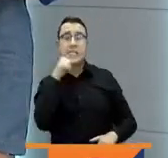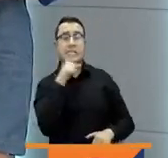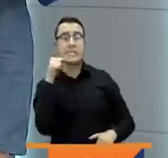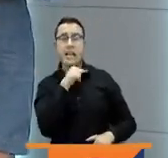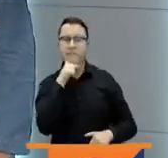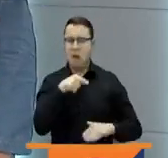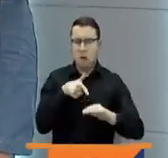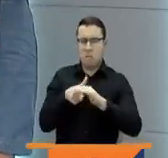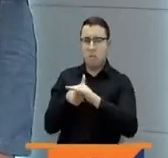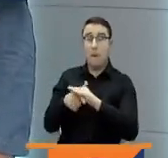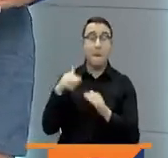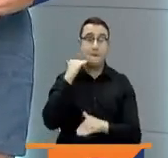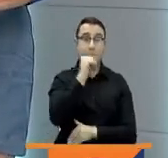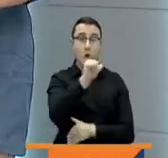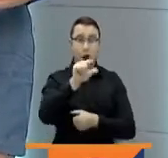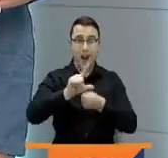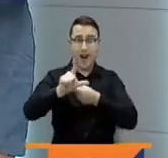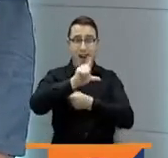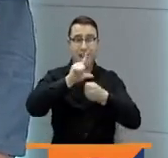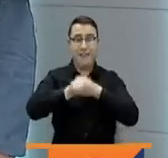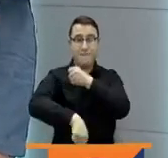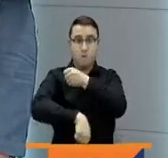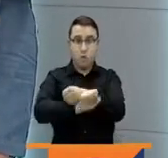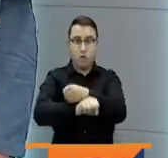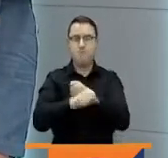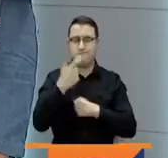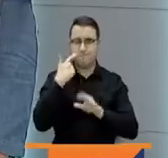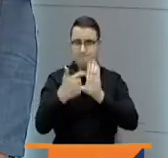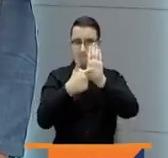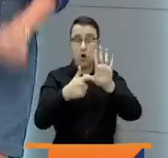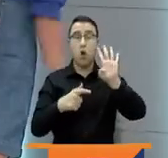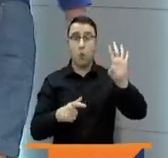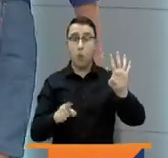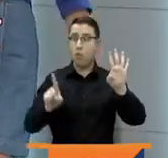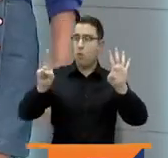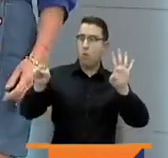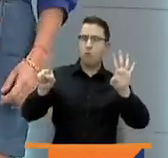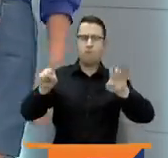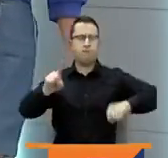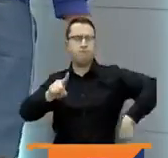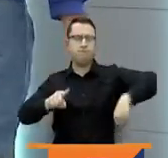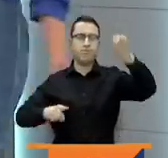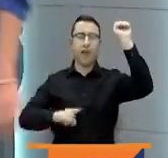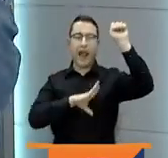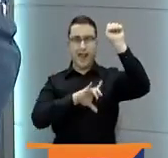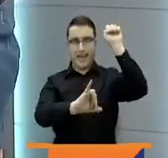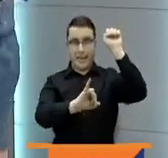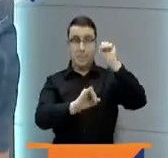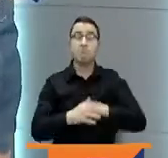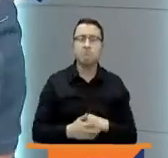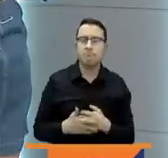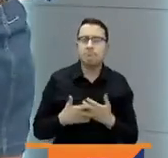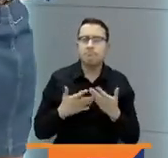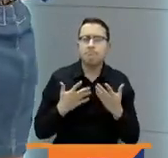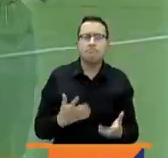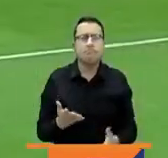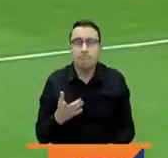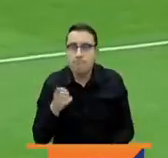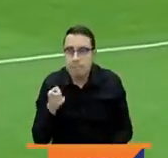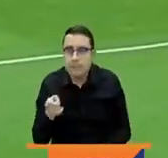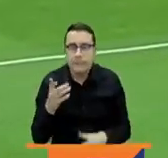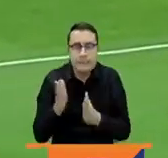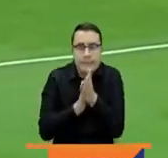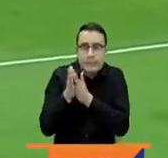Liga Femenina de Fútbol. Aquí van a estar los goles de este 4-1 para ese triunfo azucarero. Hay que decir que estuvo absolutamente emocionante